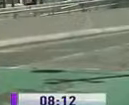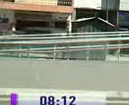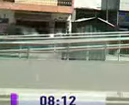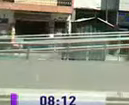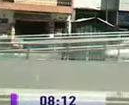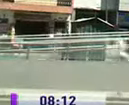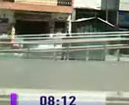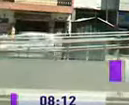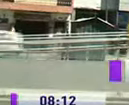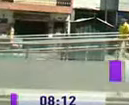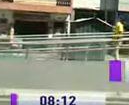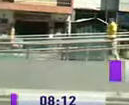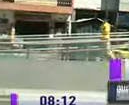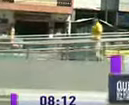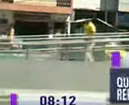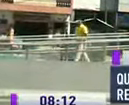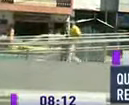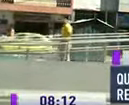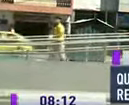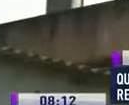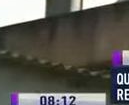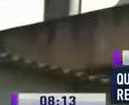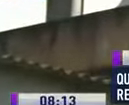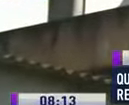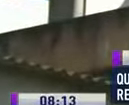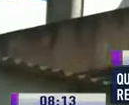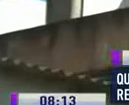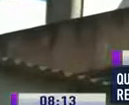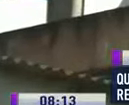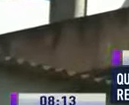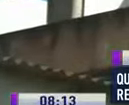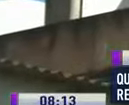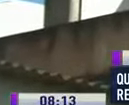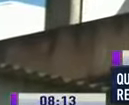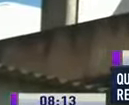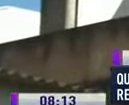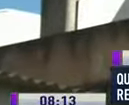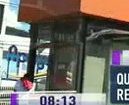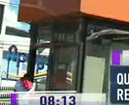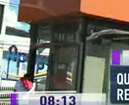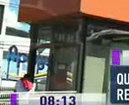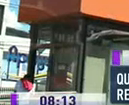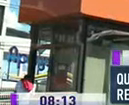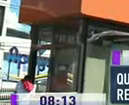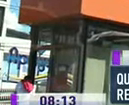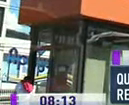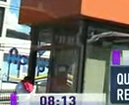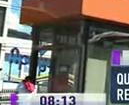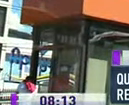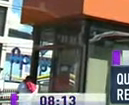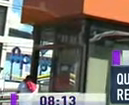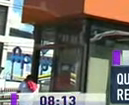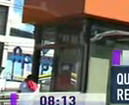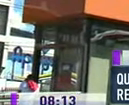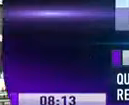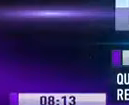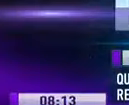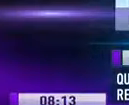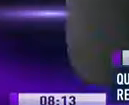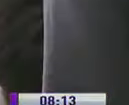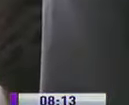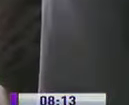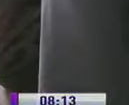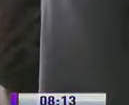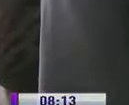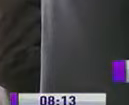Quito, el daño de un semáforo ubicado en la avenida 10 de agosto provoca accidentes, por lo que la comunidad pide su arreglo inmediato. El gremio de